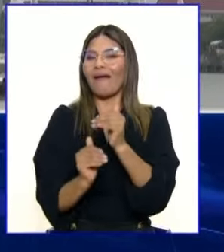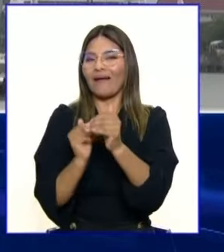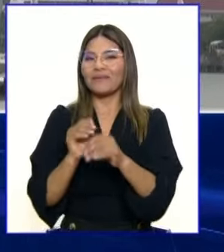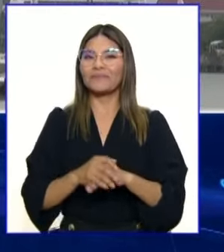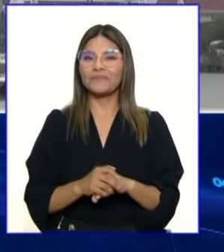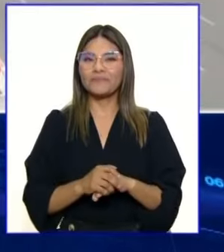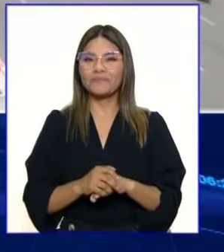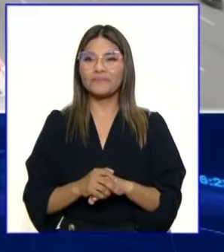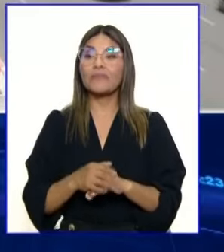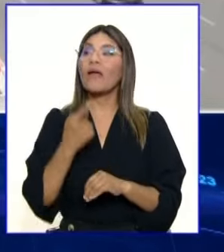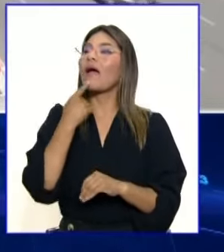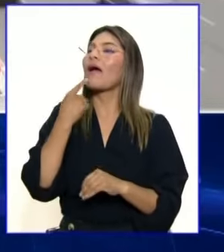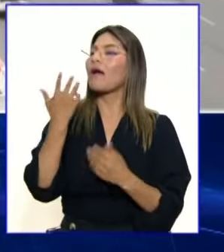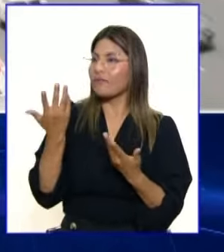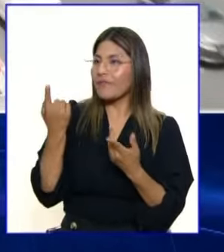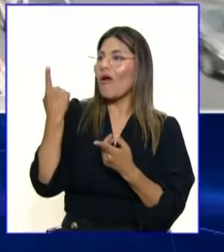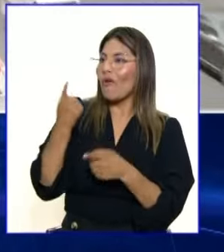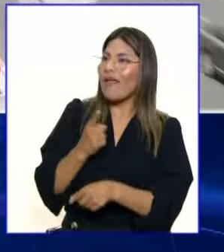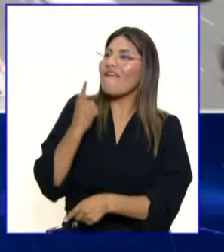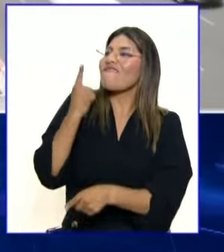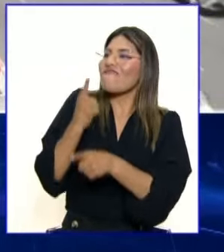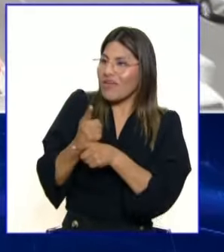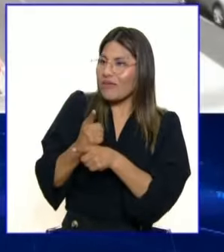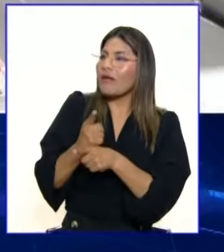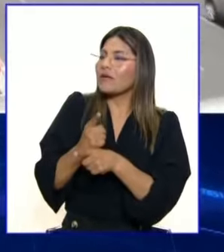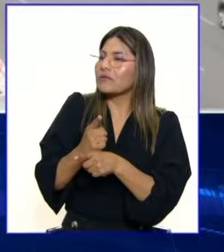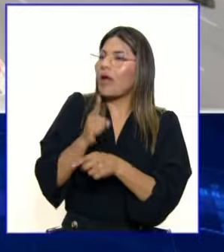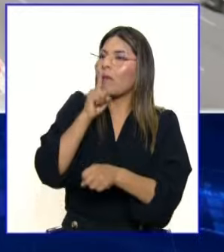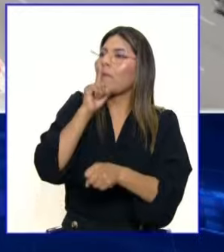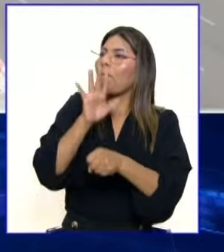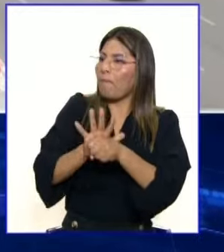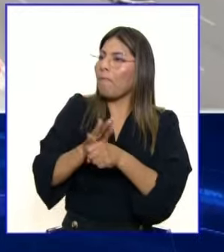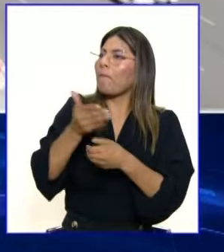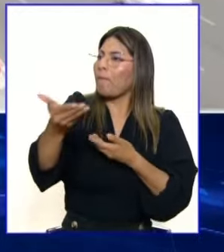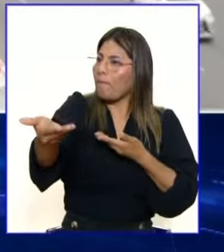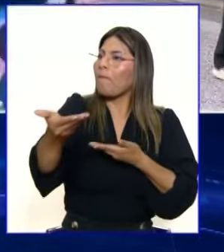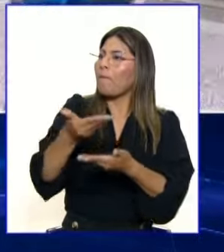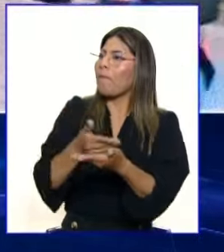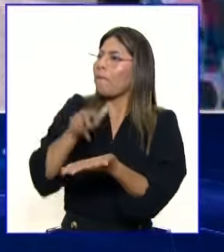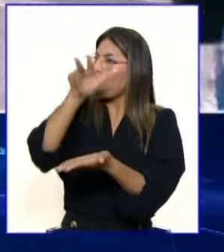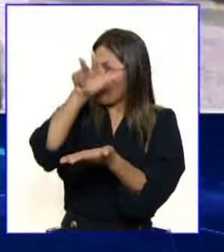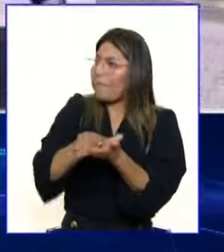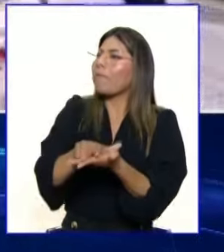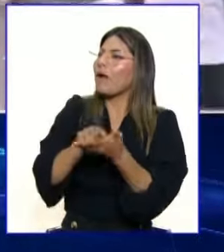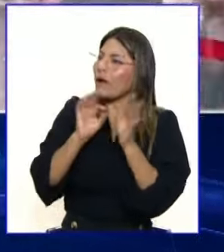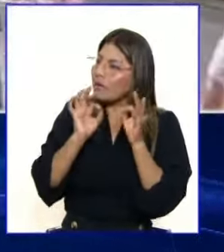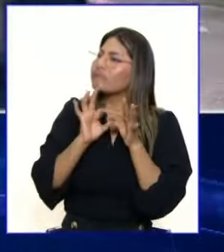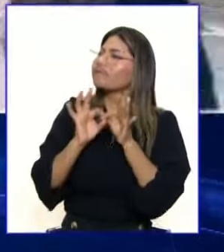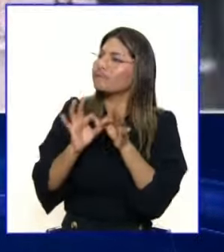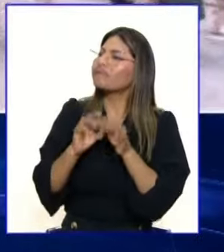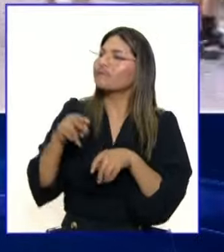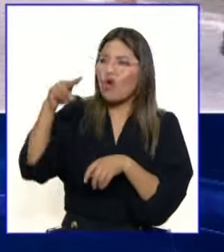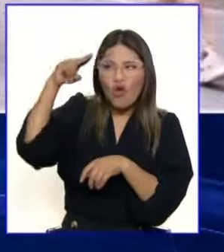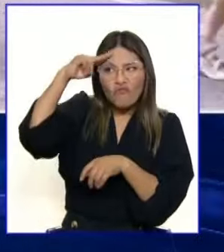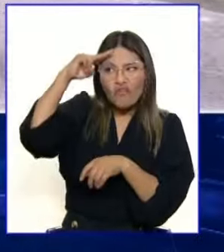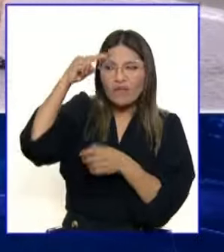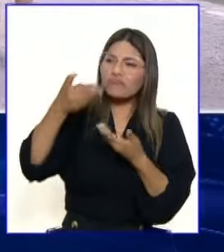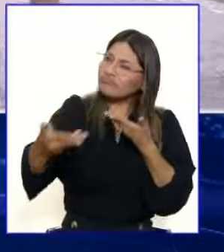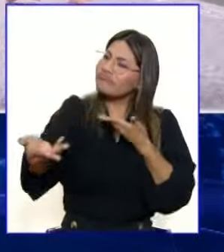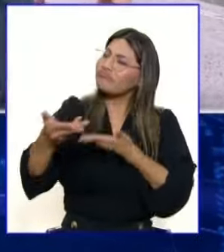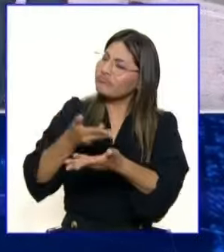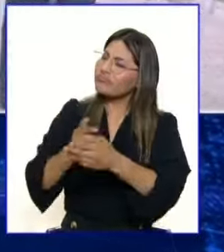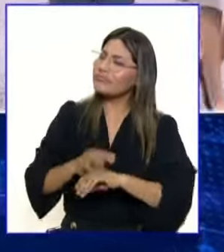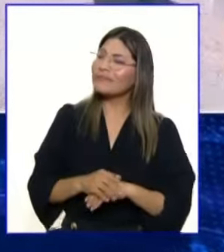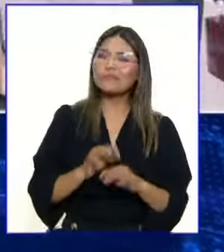¿no? Con la otra empresa, en este caso puede ser comprador o vendedor, sí, ¿no? Y sobre todo lograr